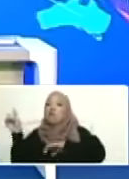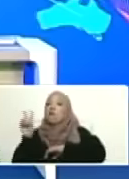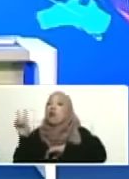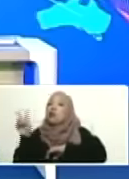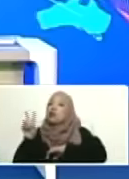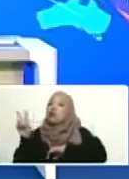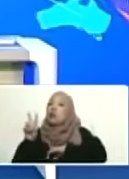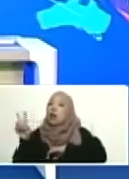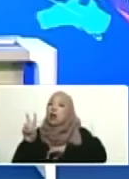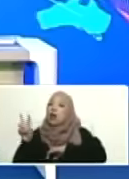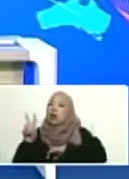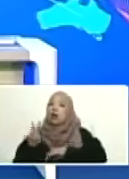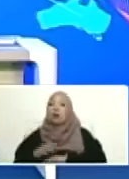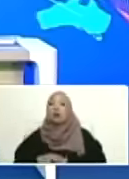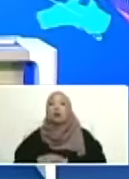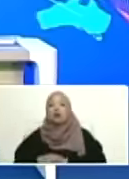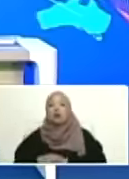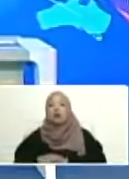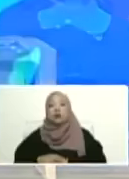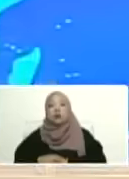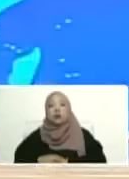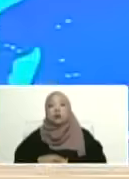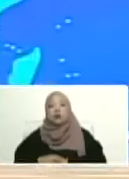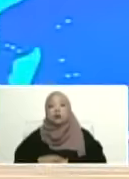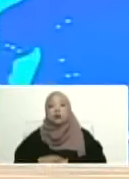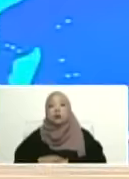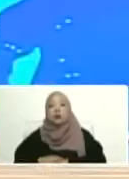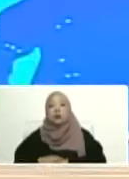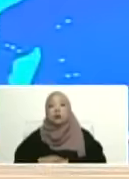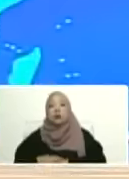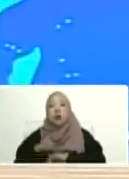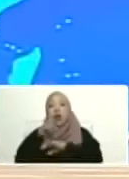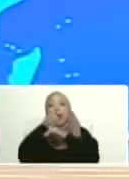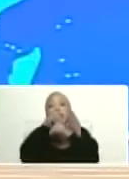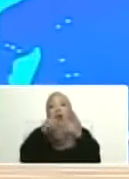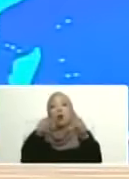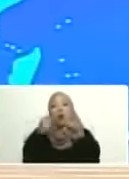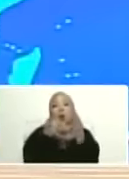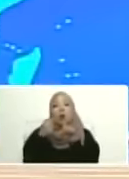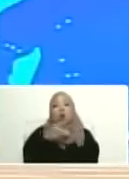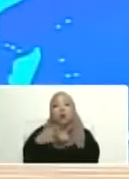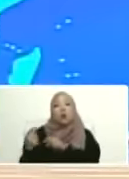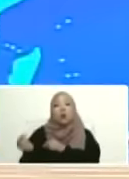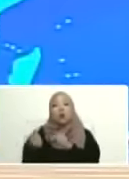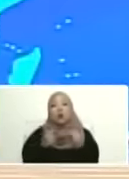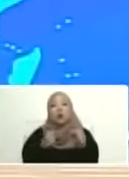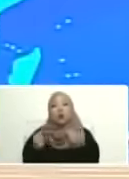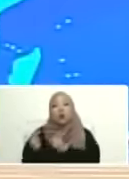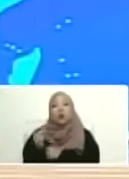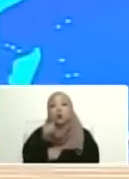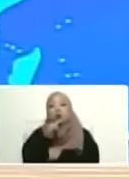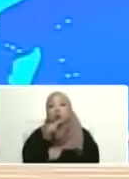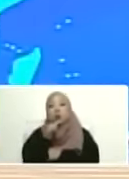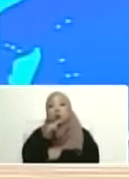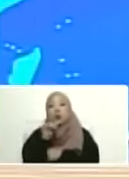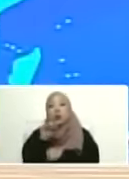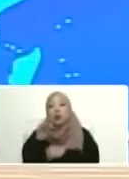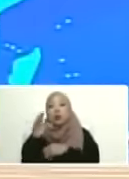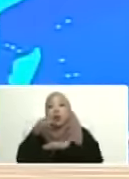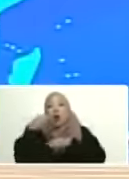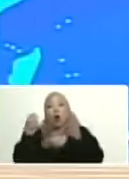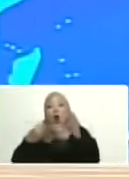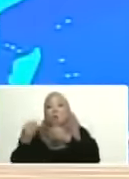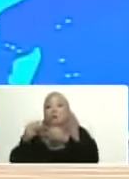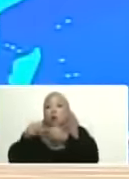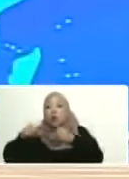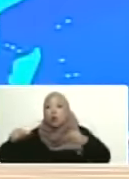la existencia de la República y los límites de la República de Venezuela. Aquí